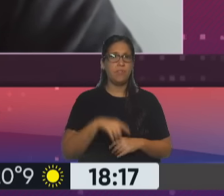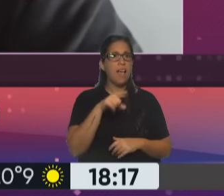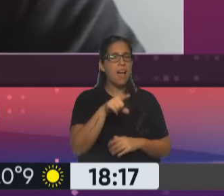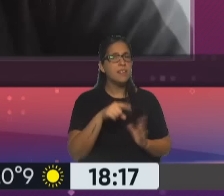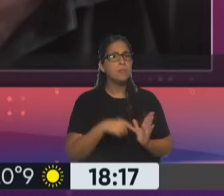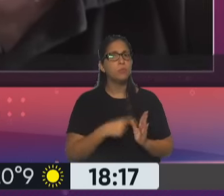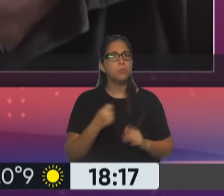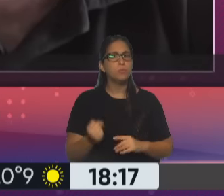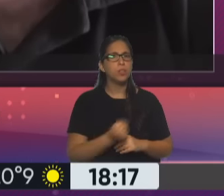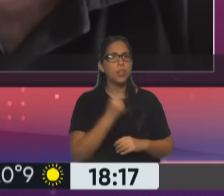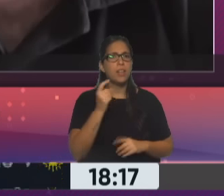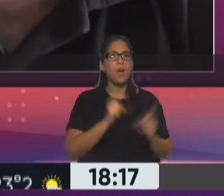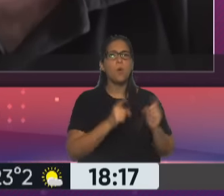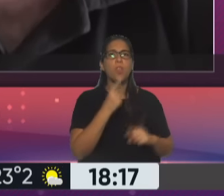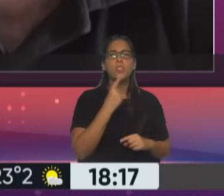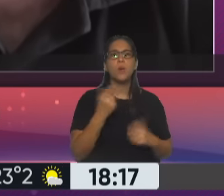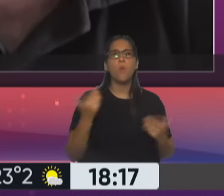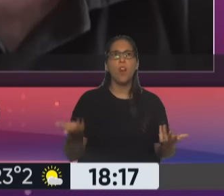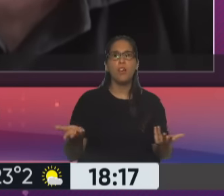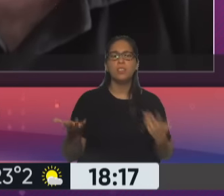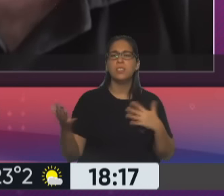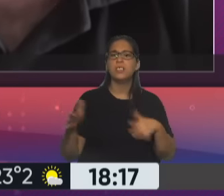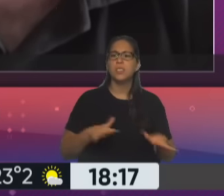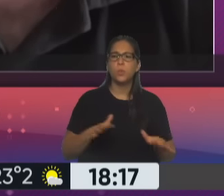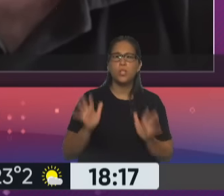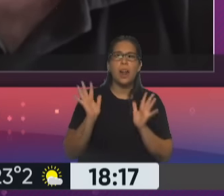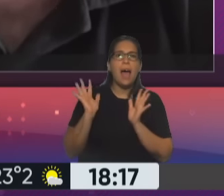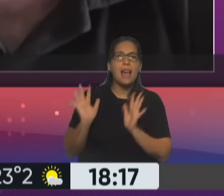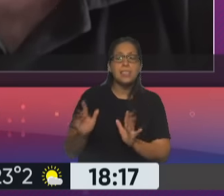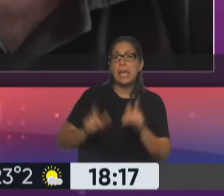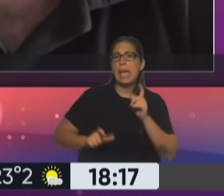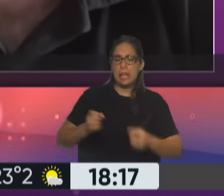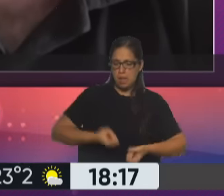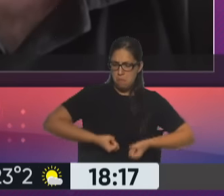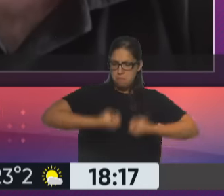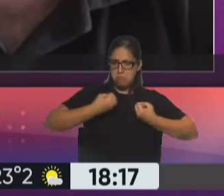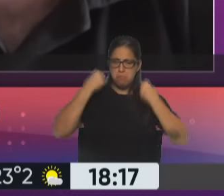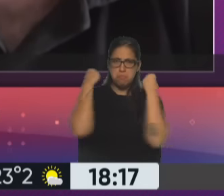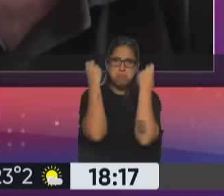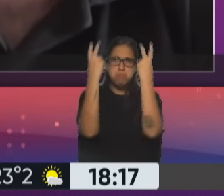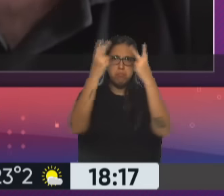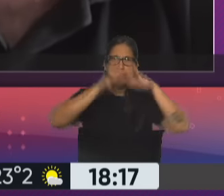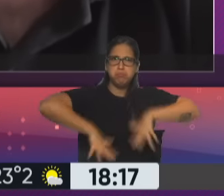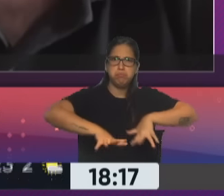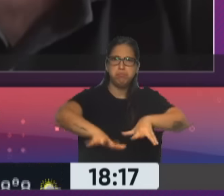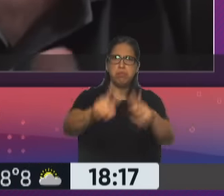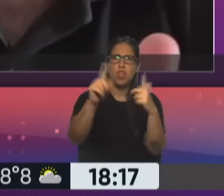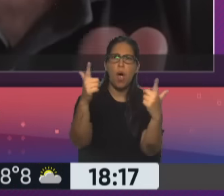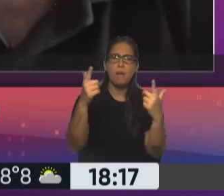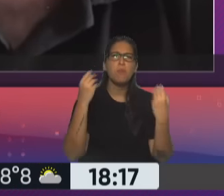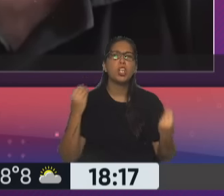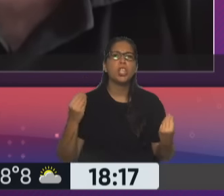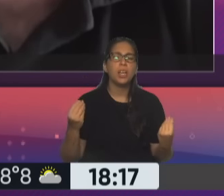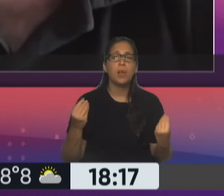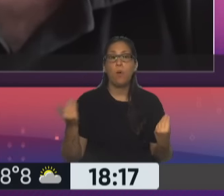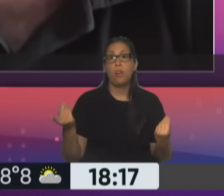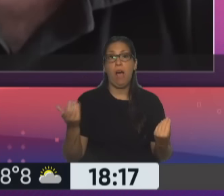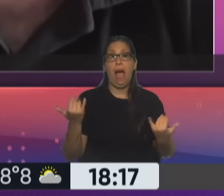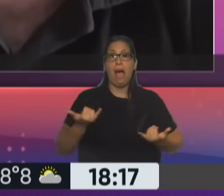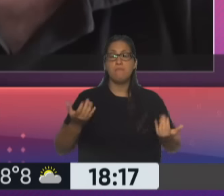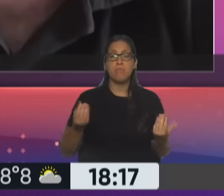importante, ¿no? Porque muchos dicen, bueno, ¿cómo ante esta situación la gente no sale a la calle? Bueno, por esto que decías vos, ¿no? Digo, hay temor